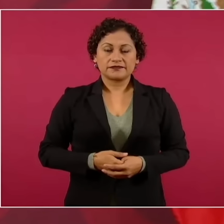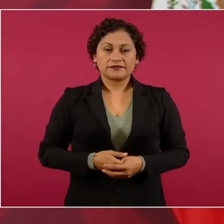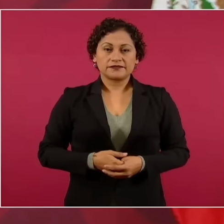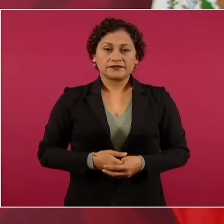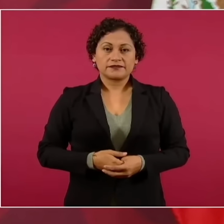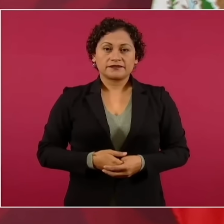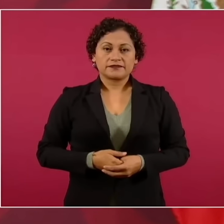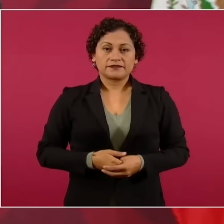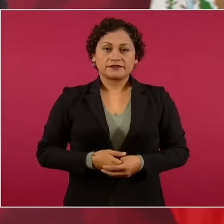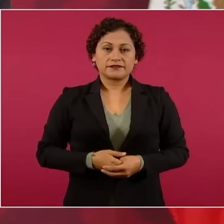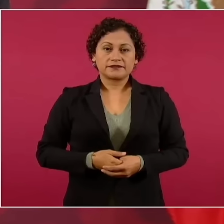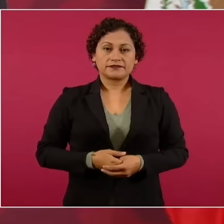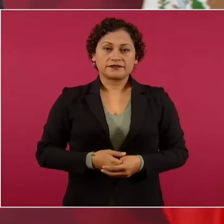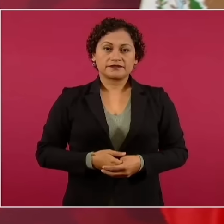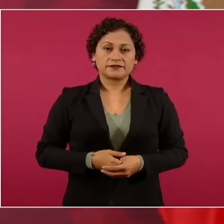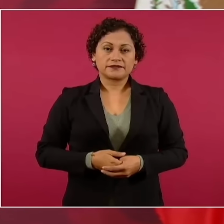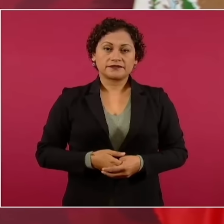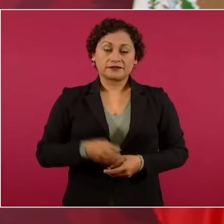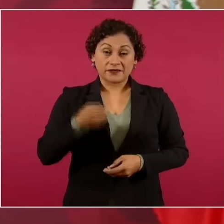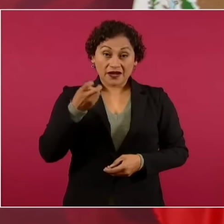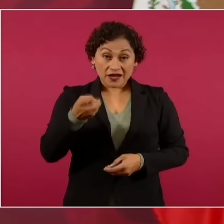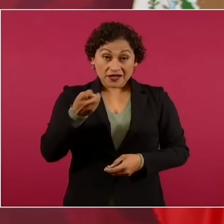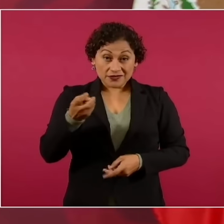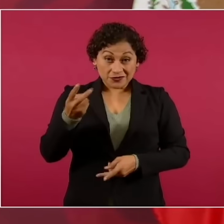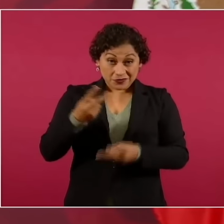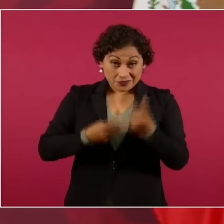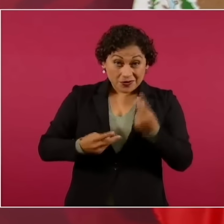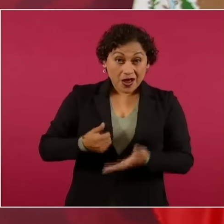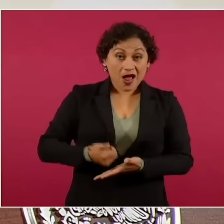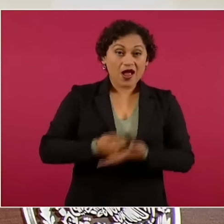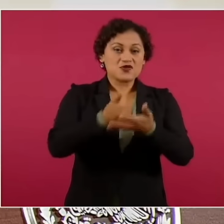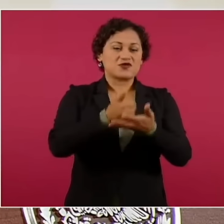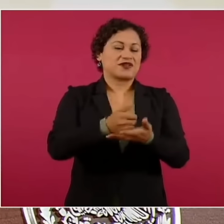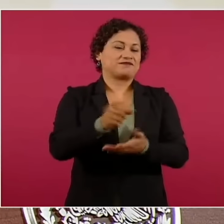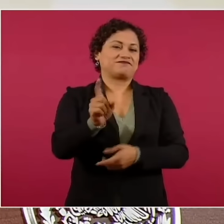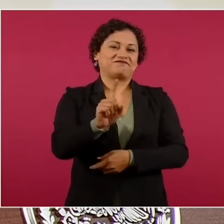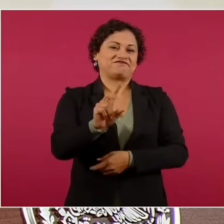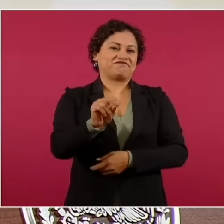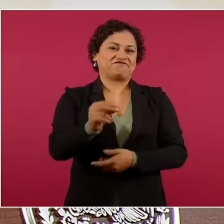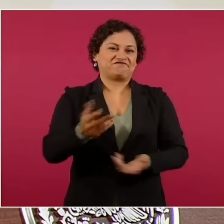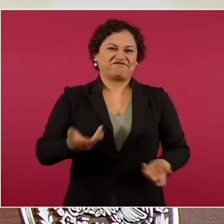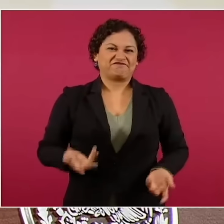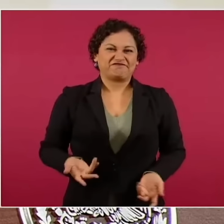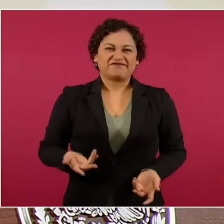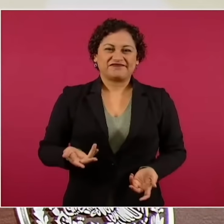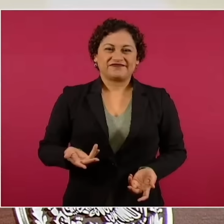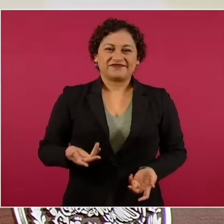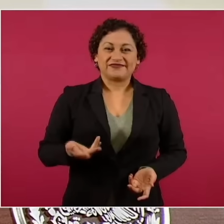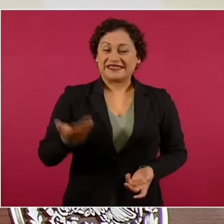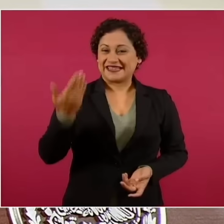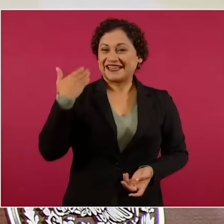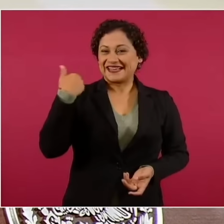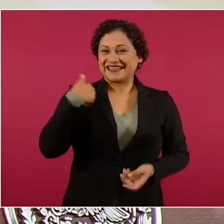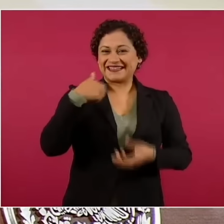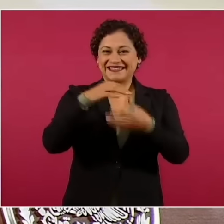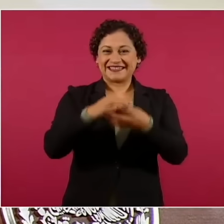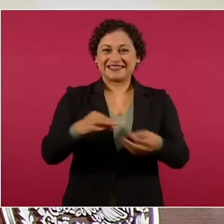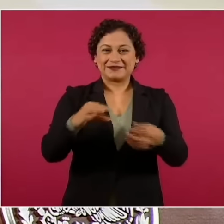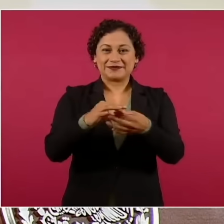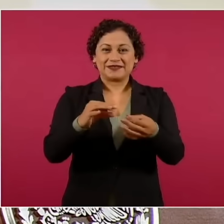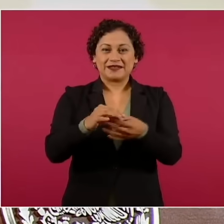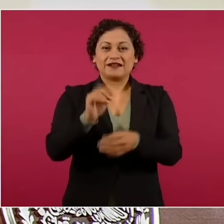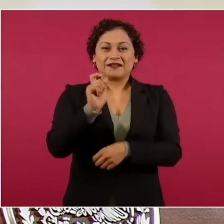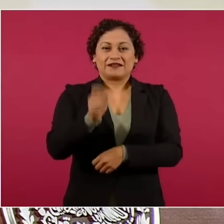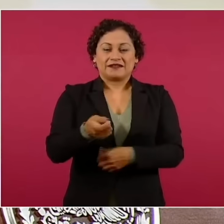algo que no ayuda a los pueblos. Nosotros lo que estamos planteando es que no podemos lograr